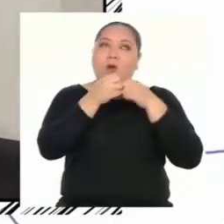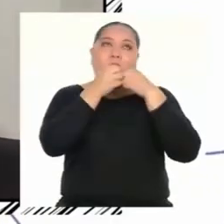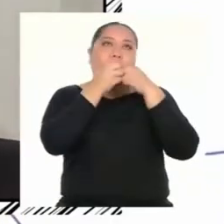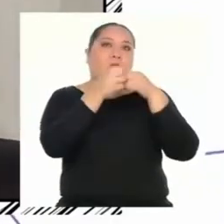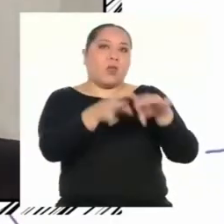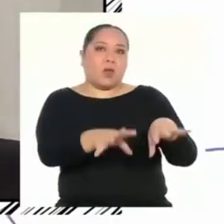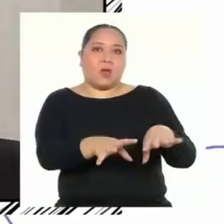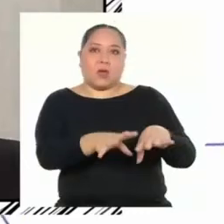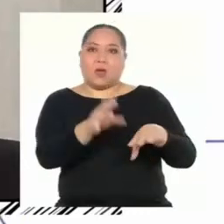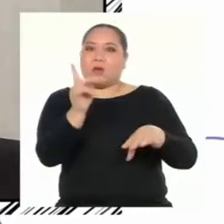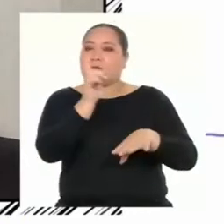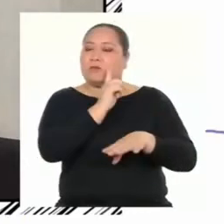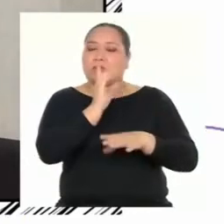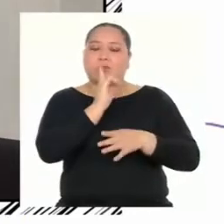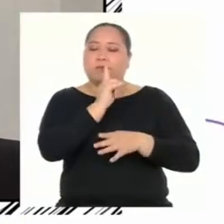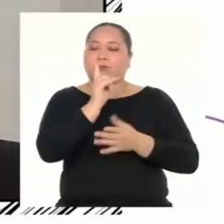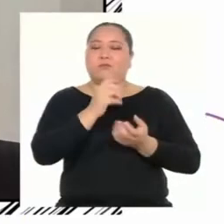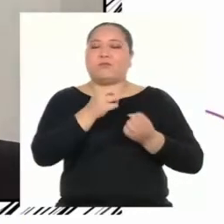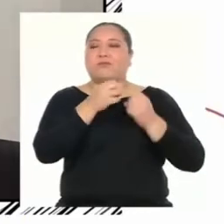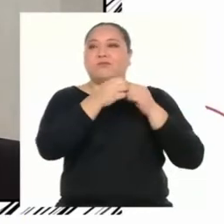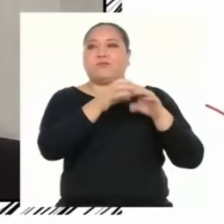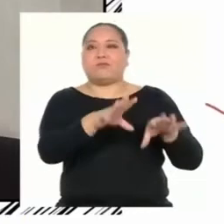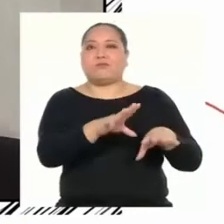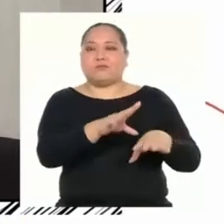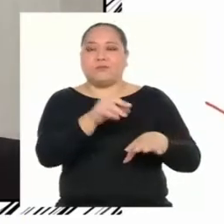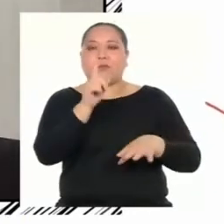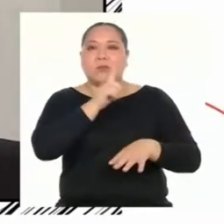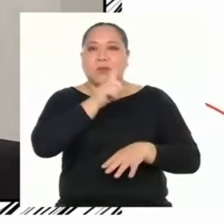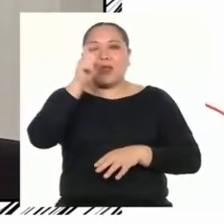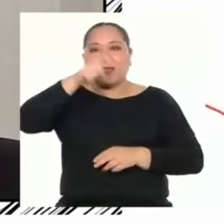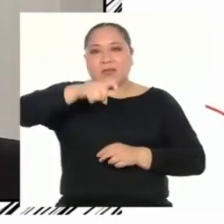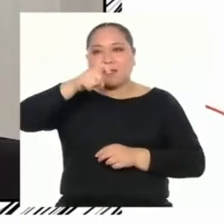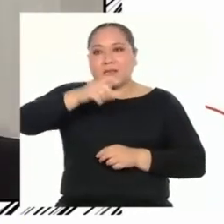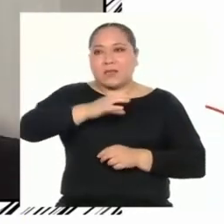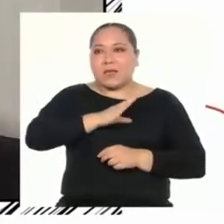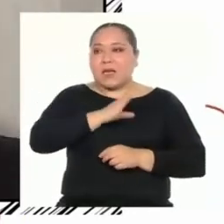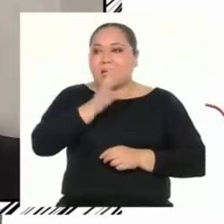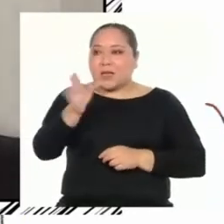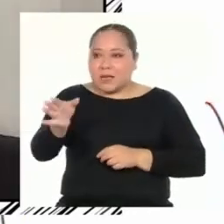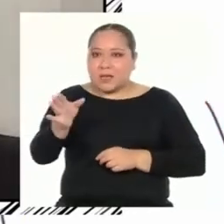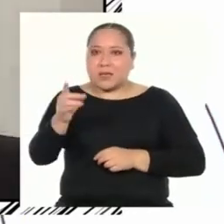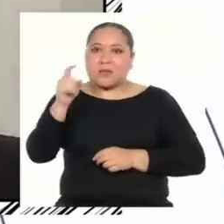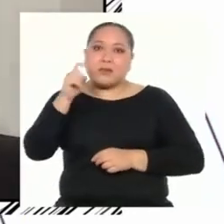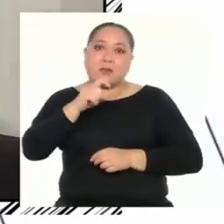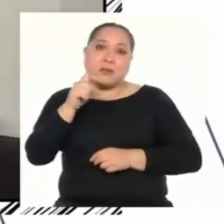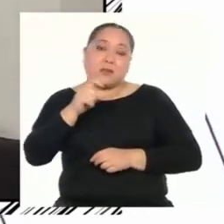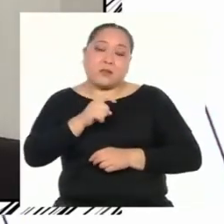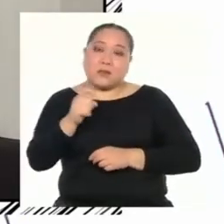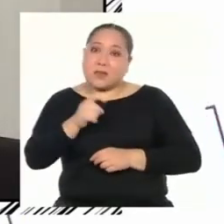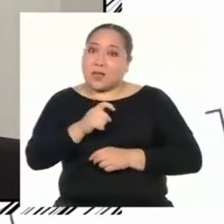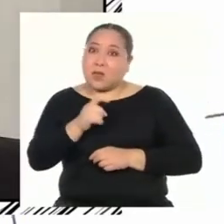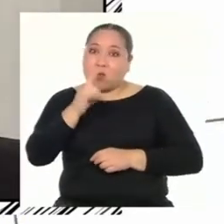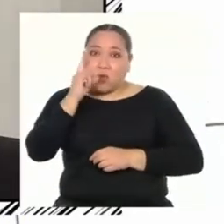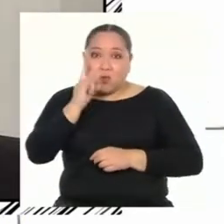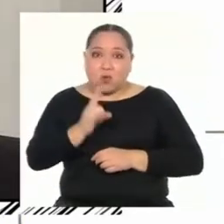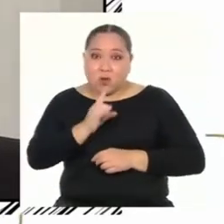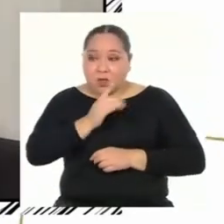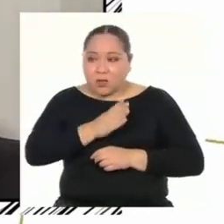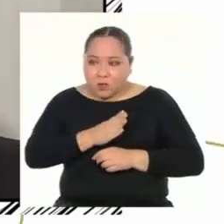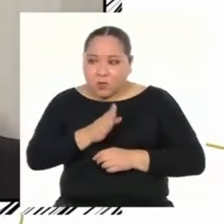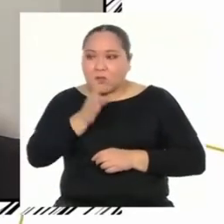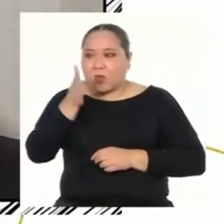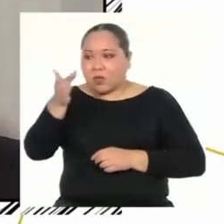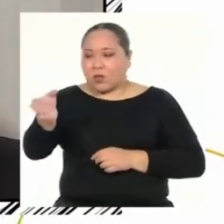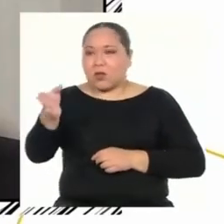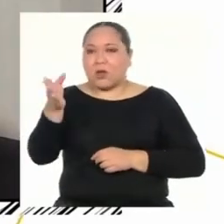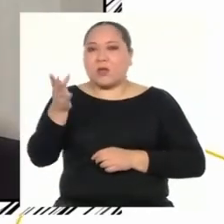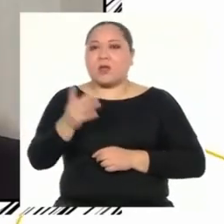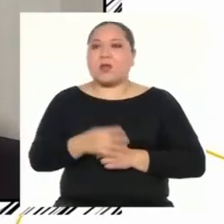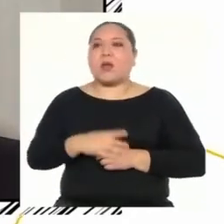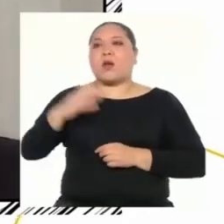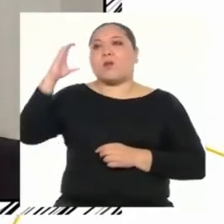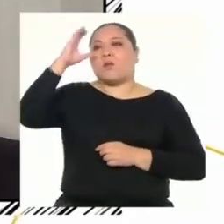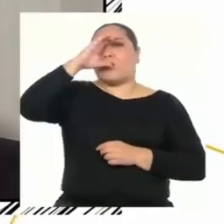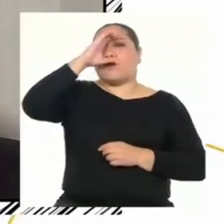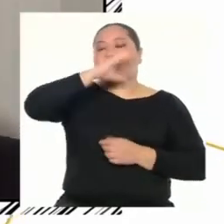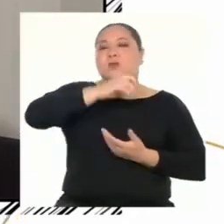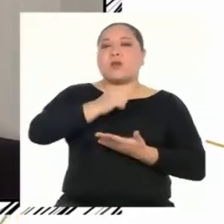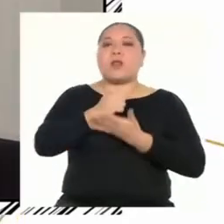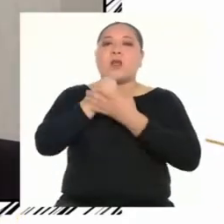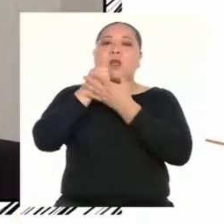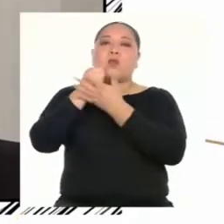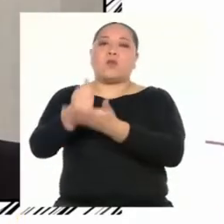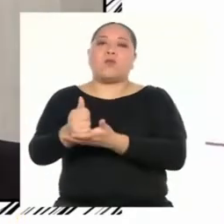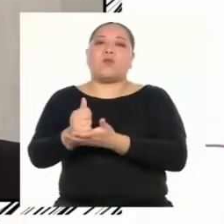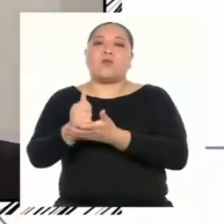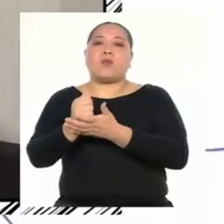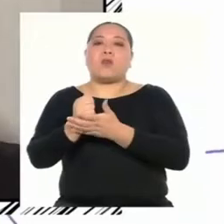dejen también de ir, si es que es necesario, a buscar